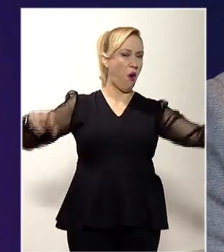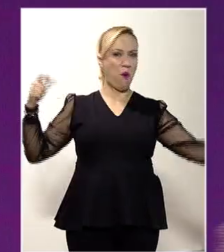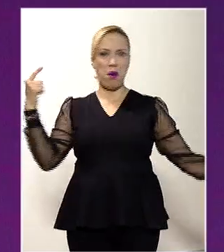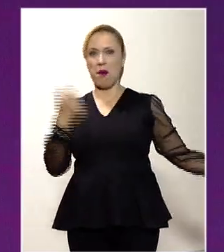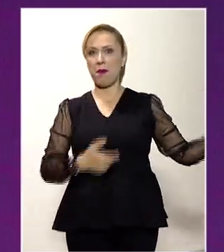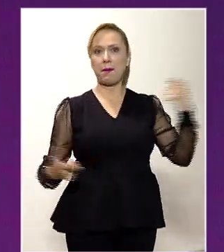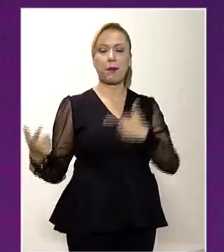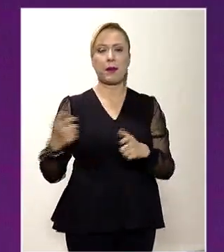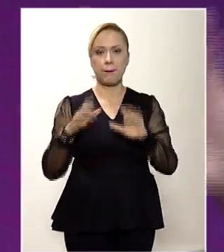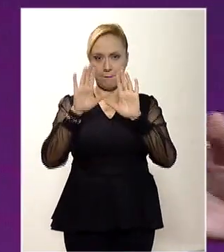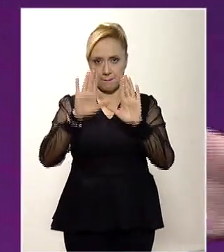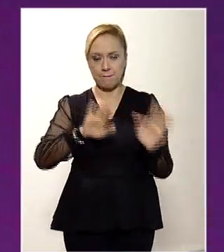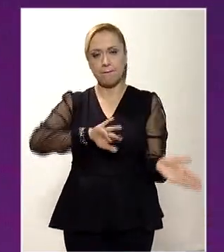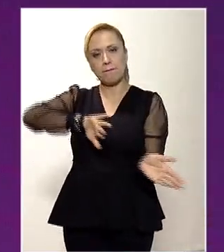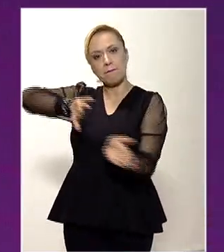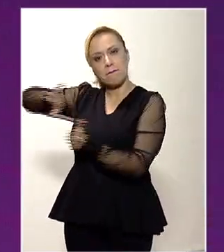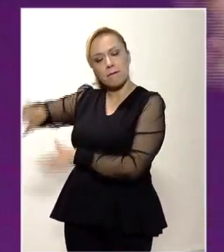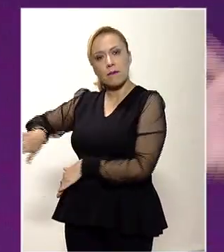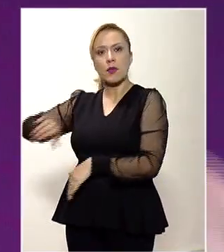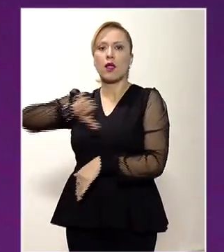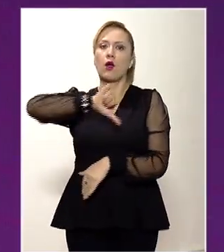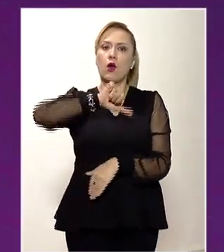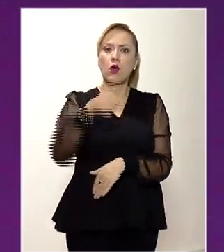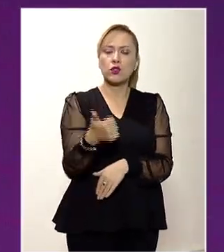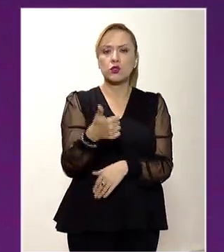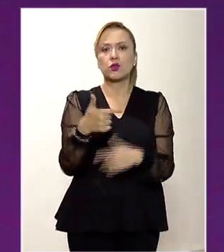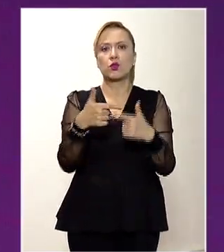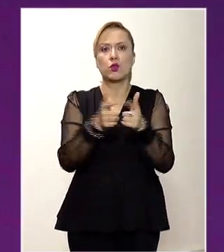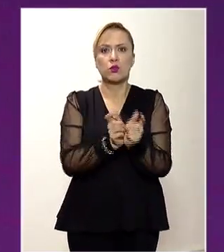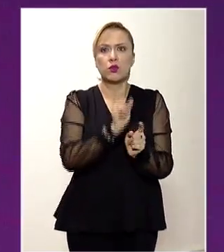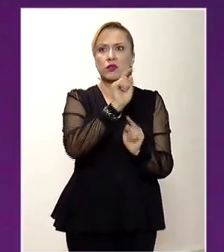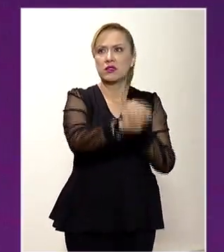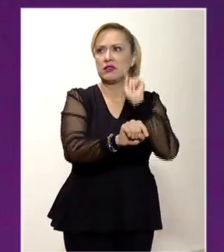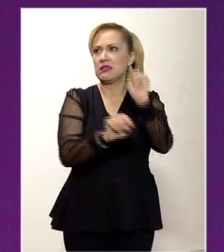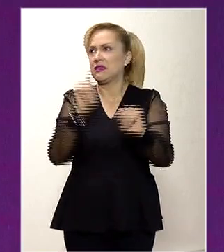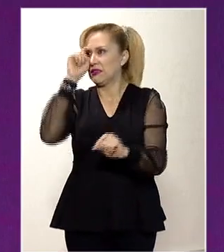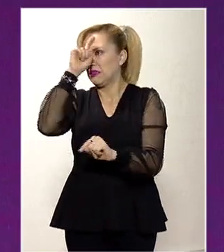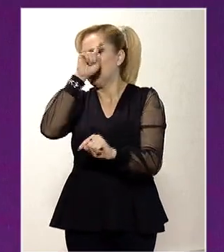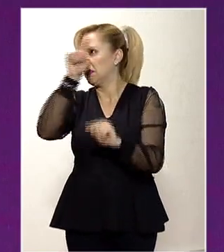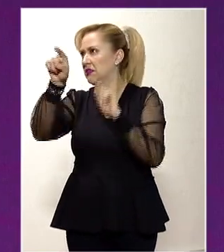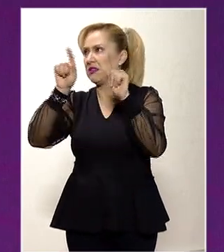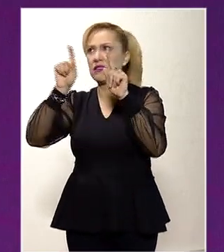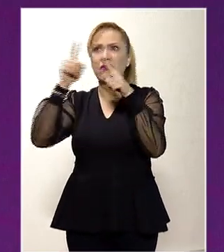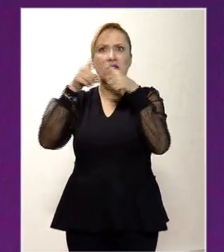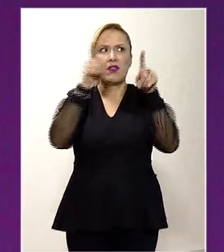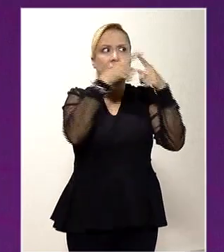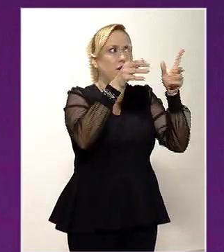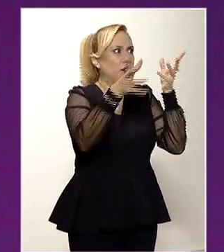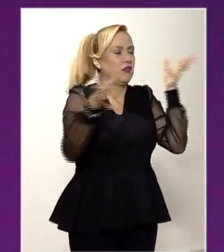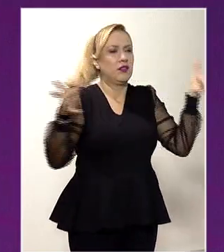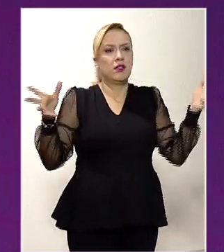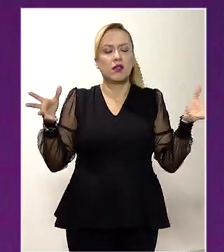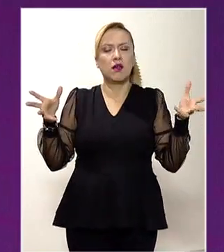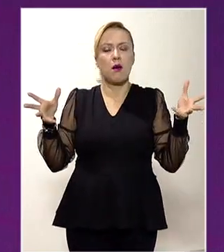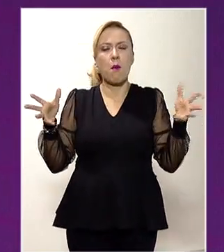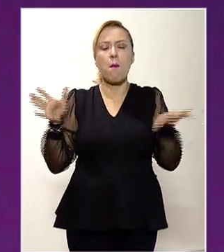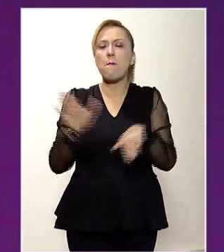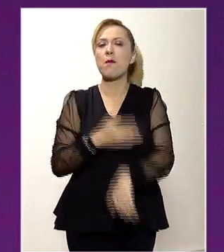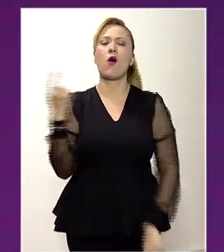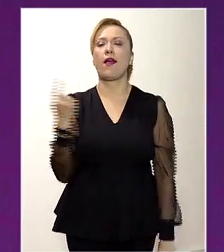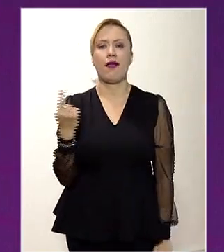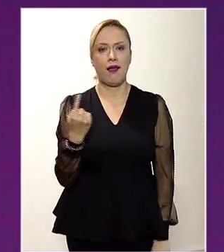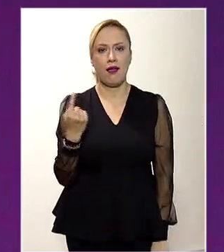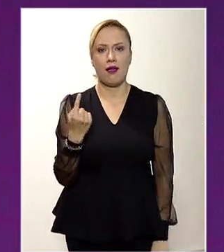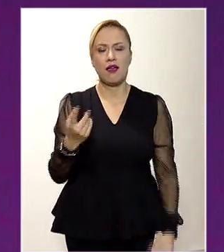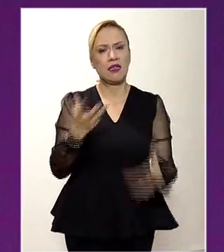grupos de desapariciones asociados a otras dinámicas que ya se hace muy difícil entender. Lo que creo que no hemos acabado de entender es por qué. ¿Por qué